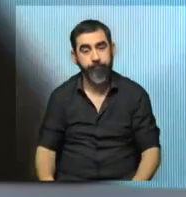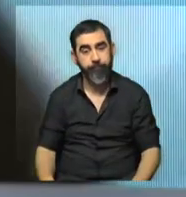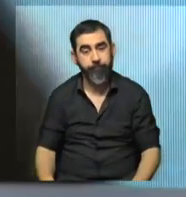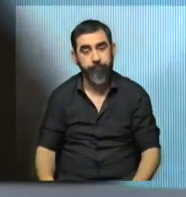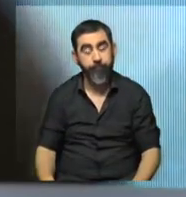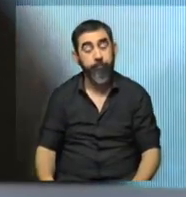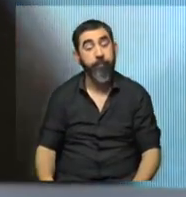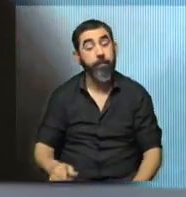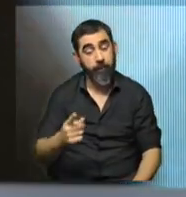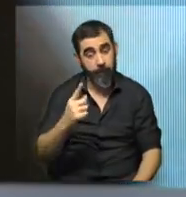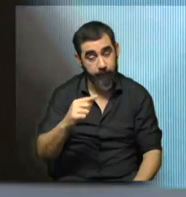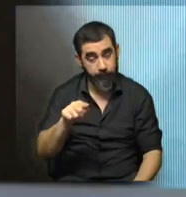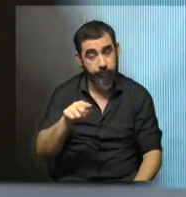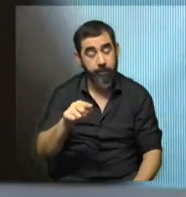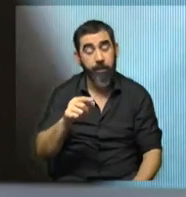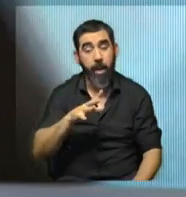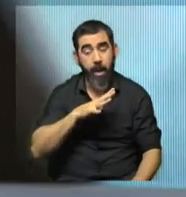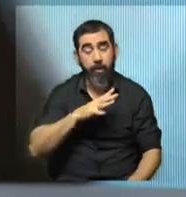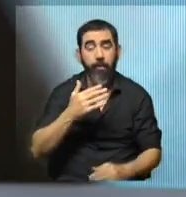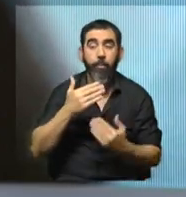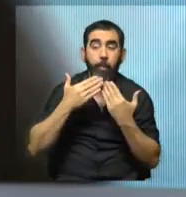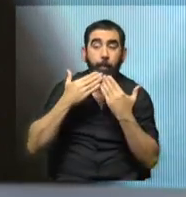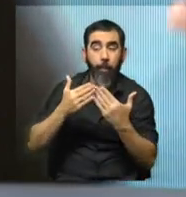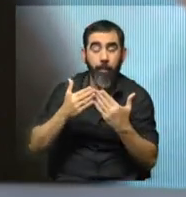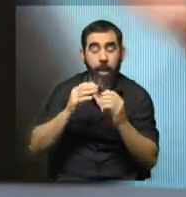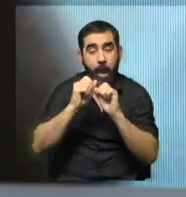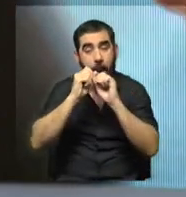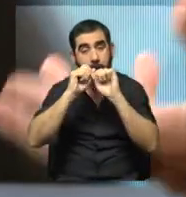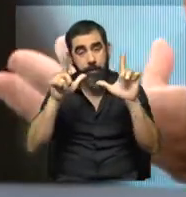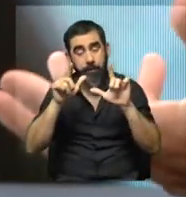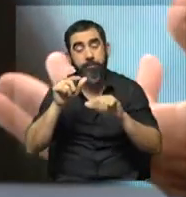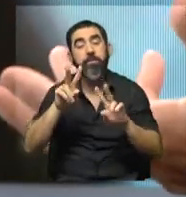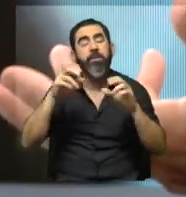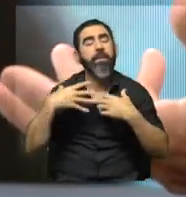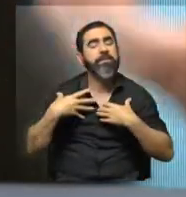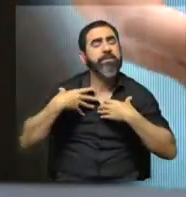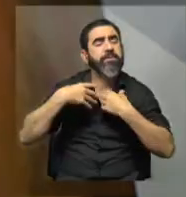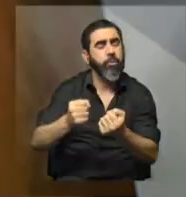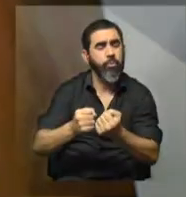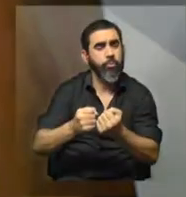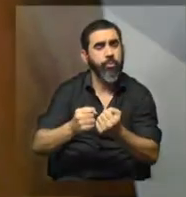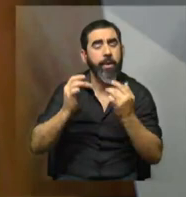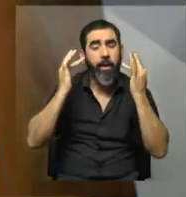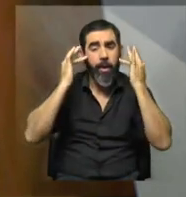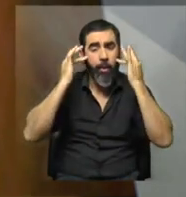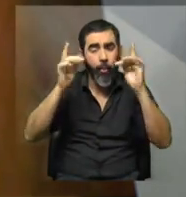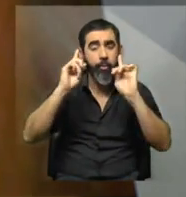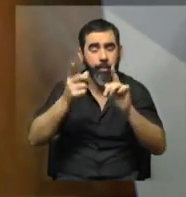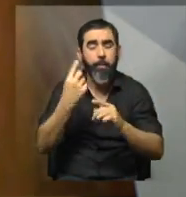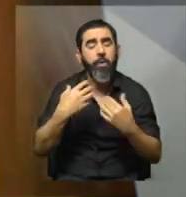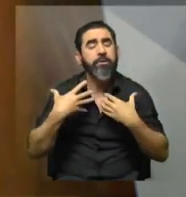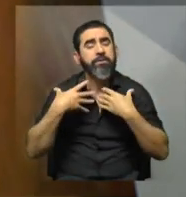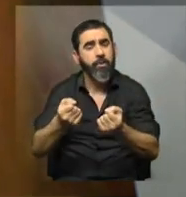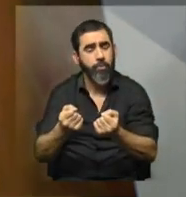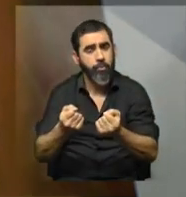que abre una pregunta, ¿verdad? Y una alerta. Ahora, cuando hablamos acá de salud, de educación también, pero de salud,